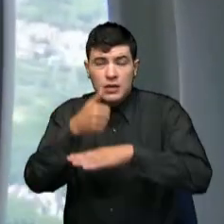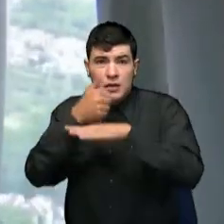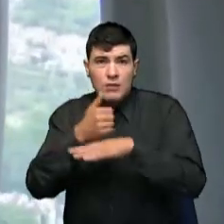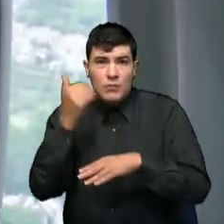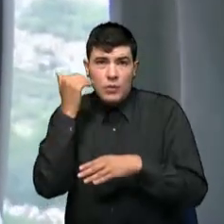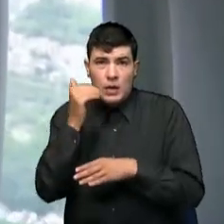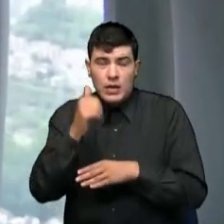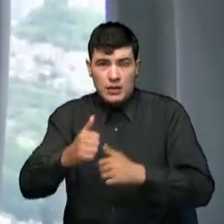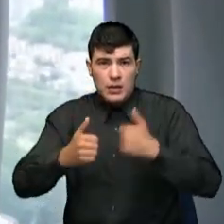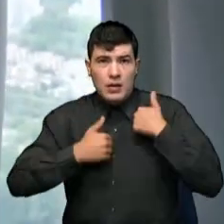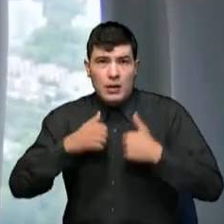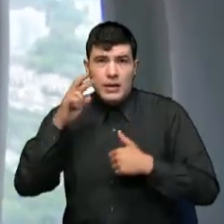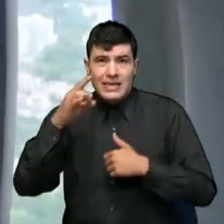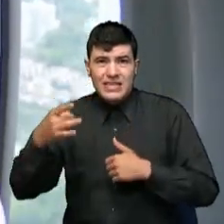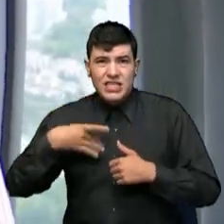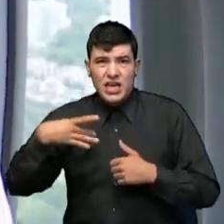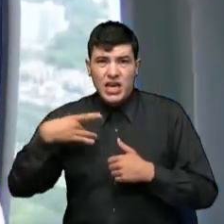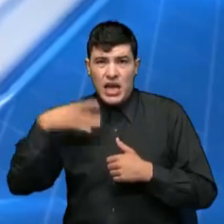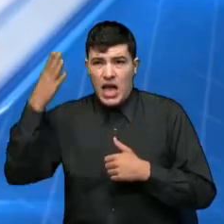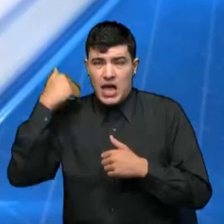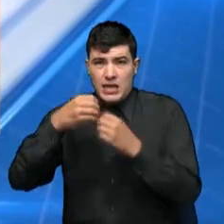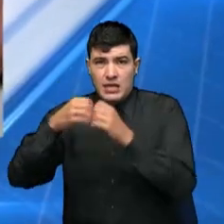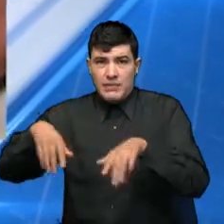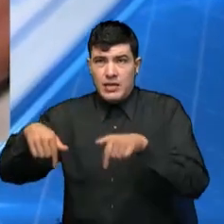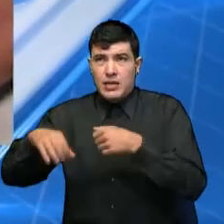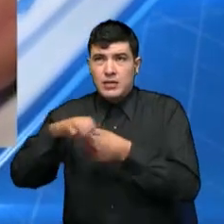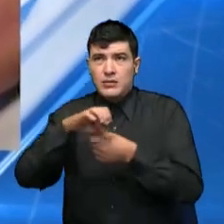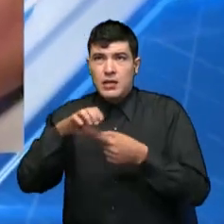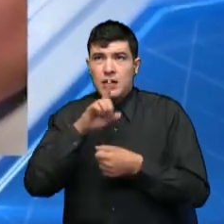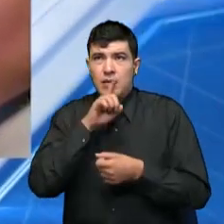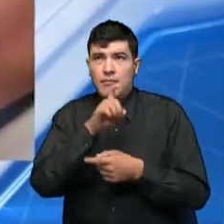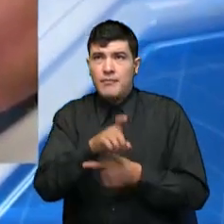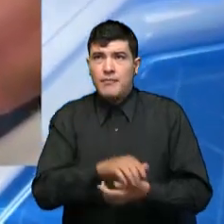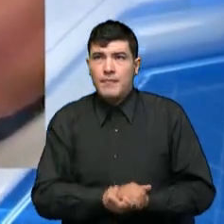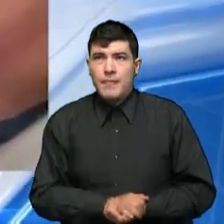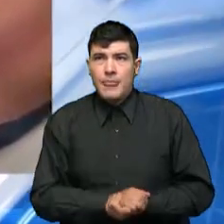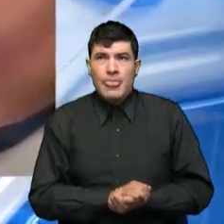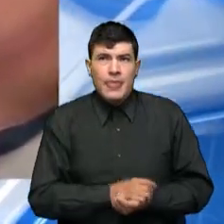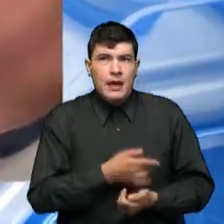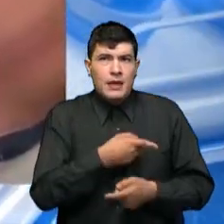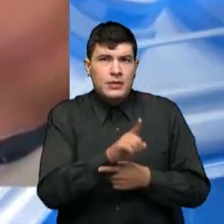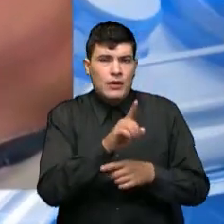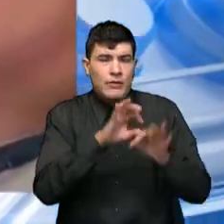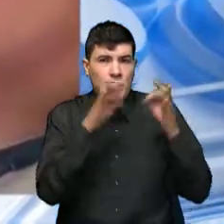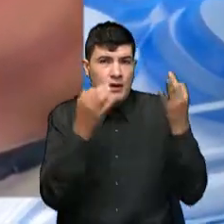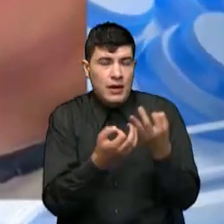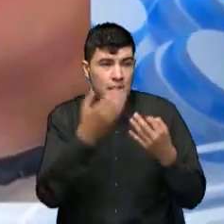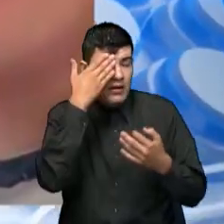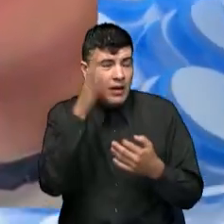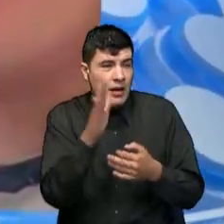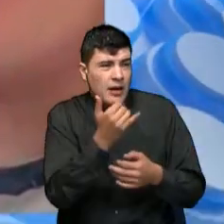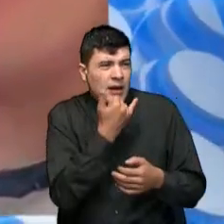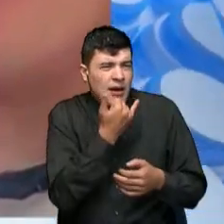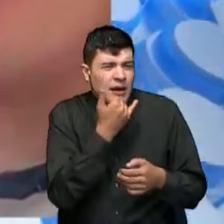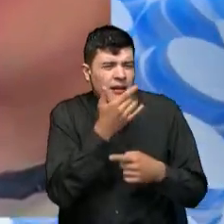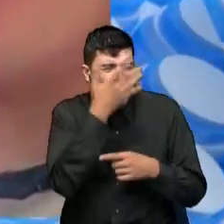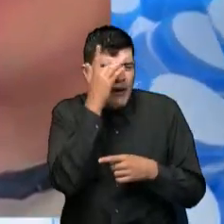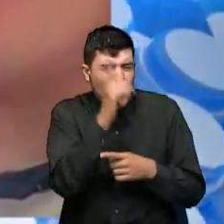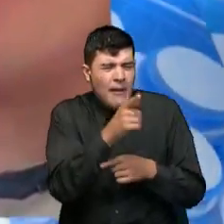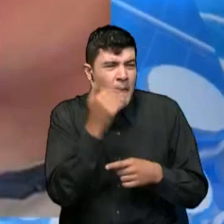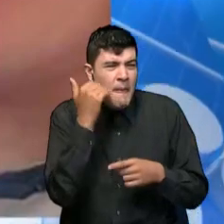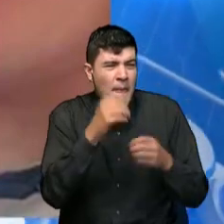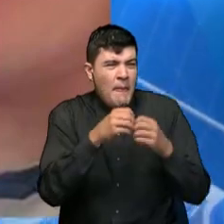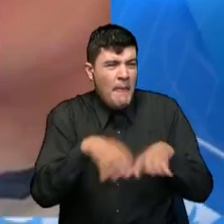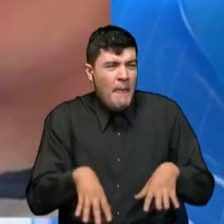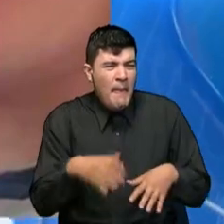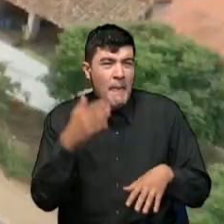algunos días aquí en esta ciudad. Para las autoridades y la familia es un misterio la desaparición de la sargento chilena Amary